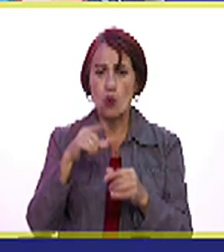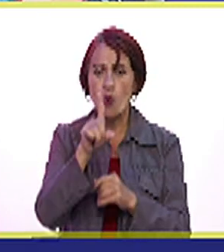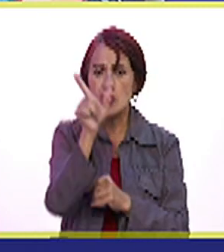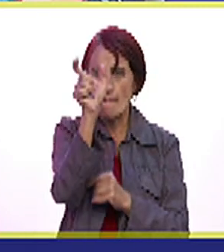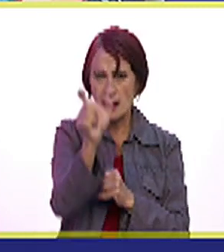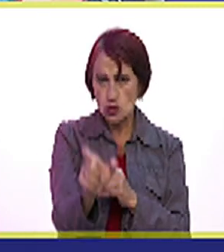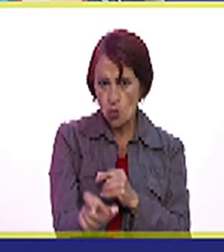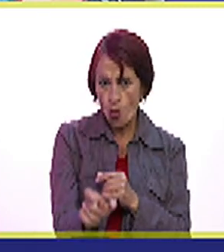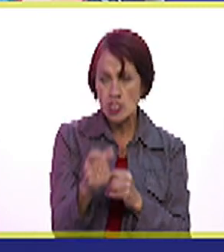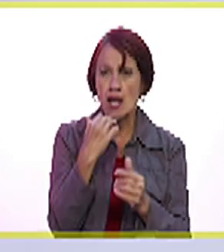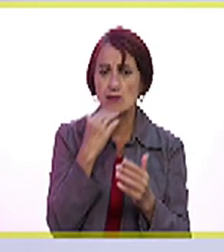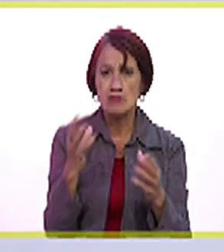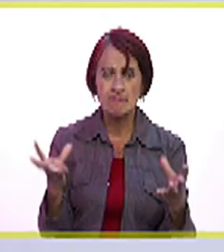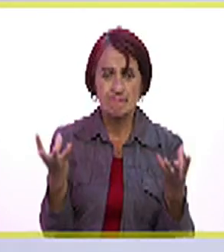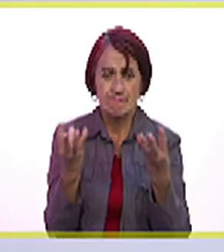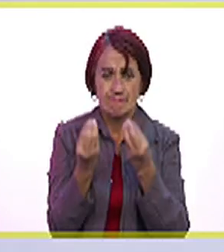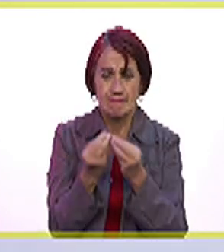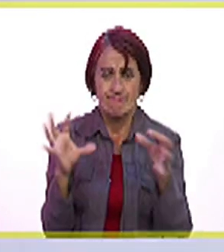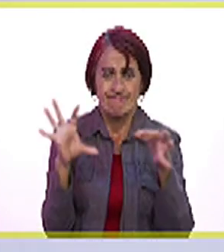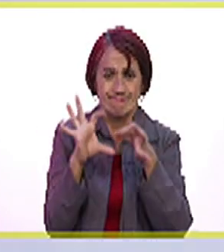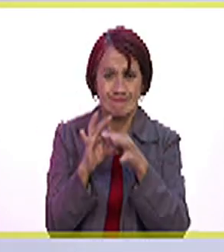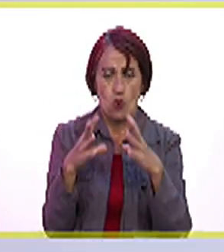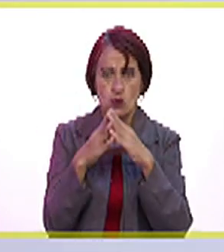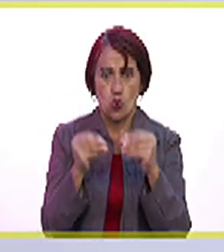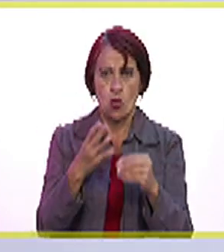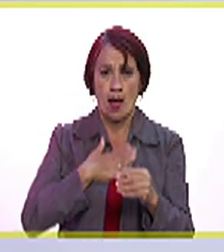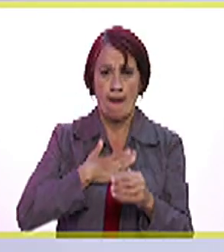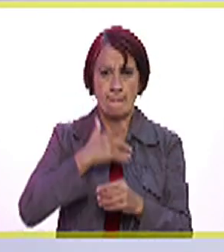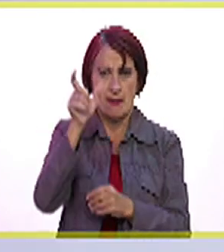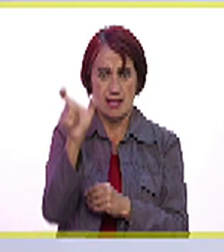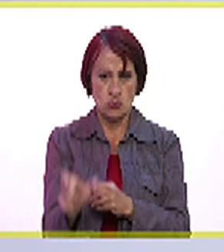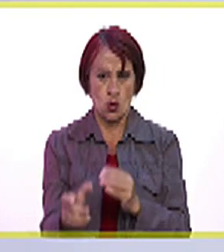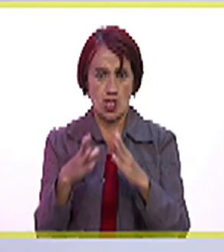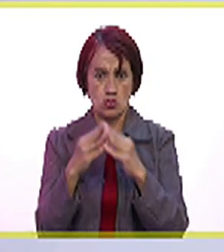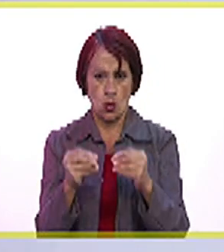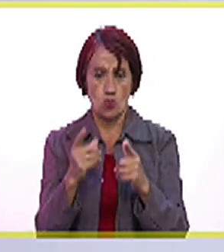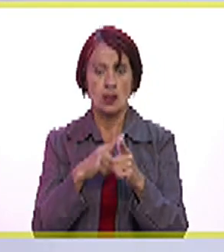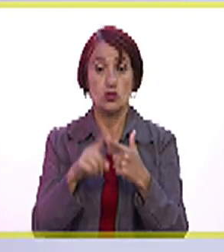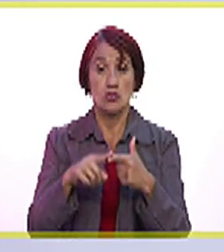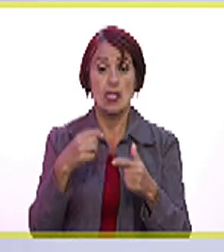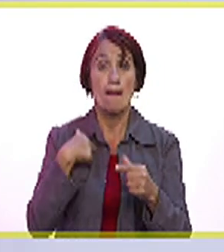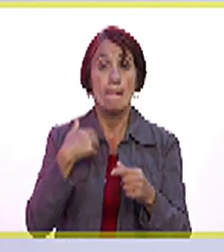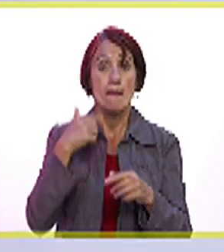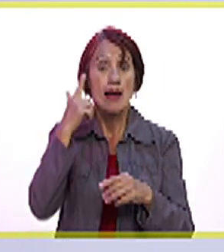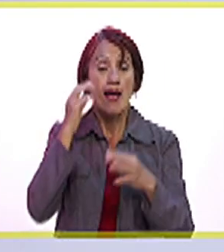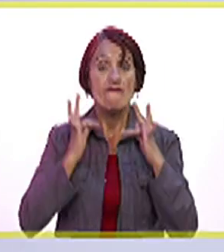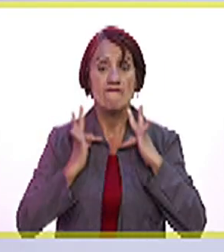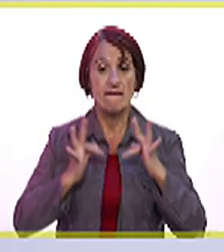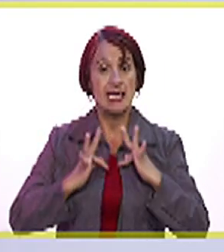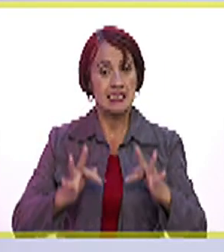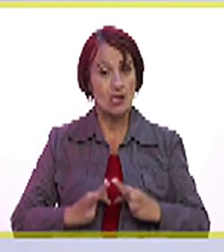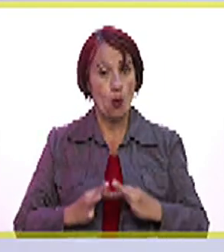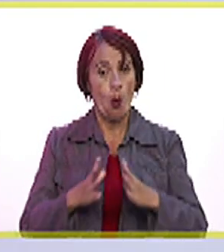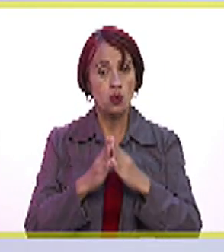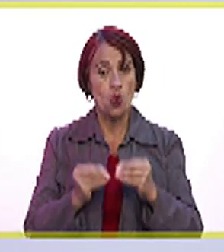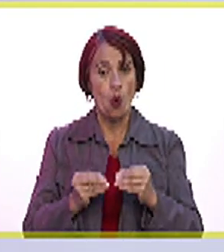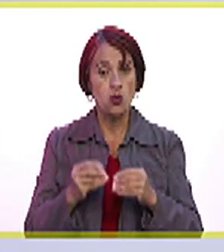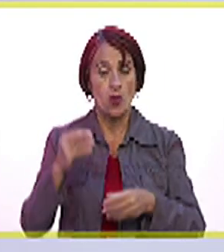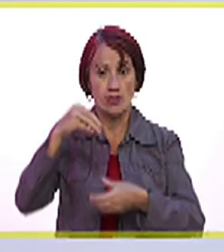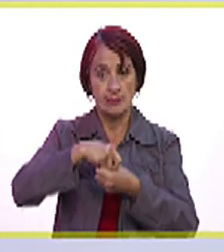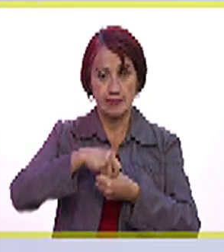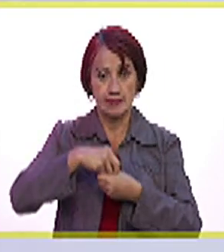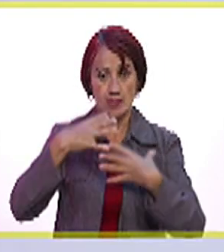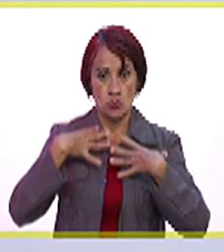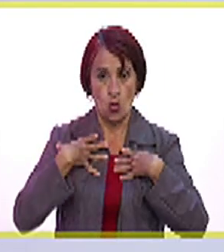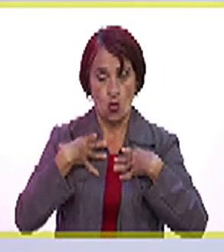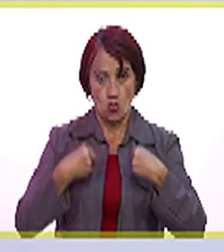es muy allegada a mí, que es close to me. ¿Okay? No es near to me porque near to me es físico y close es cuando es más que todo